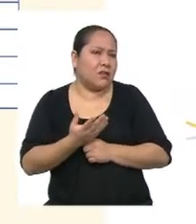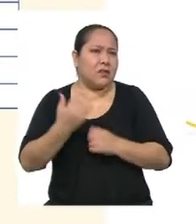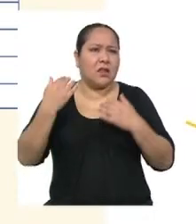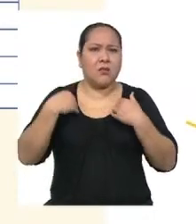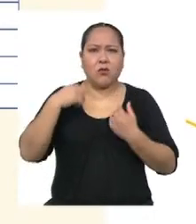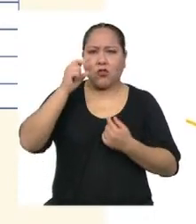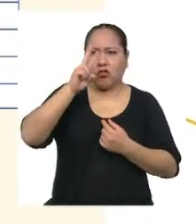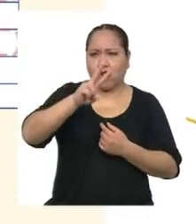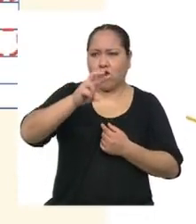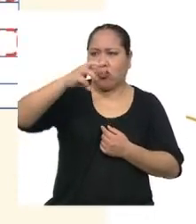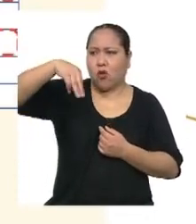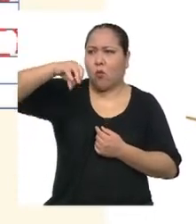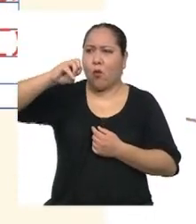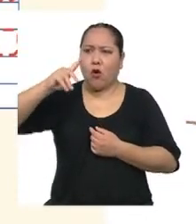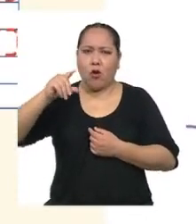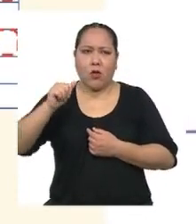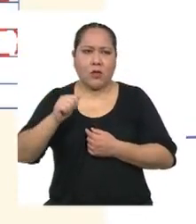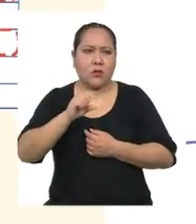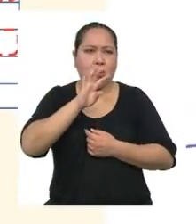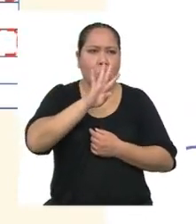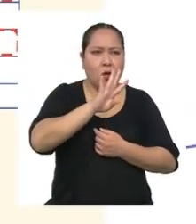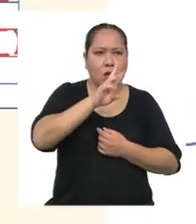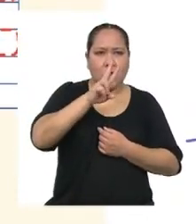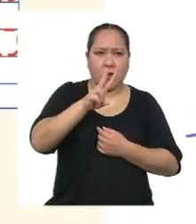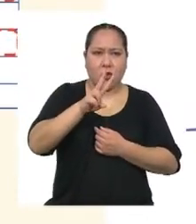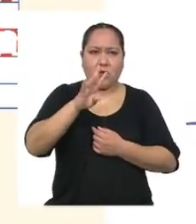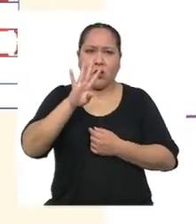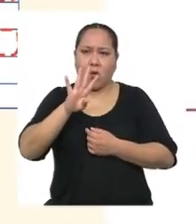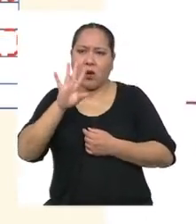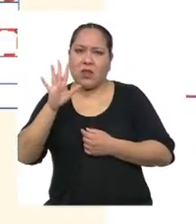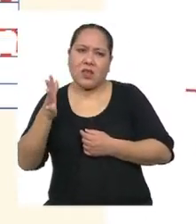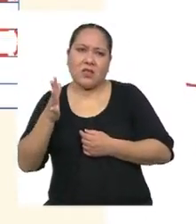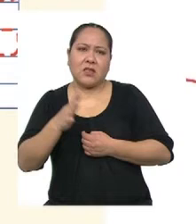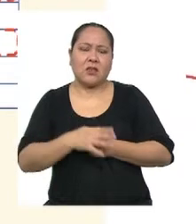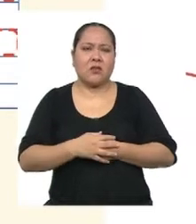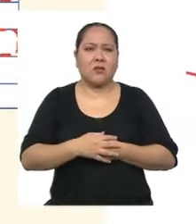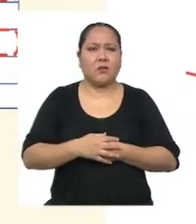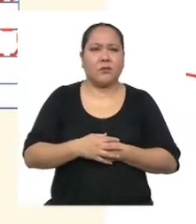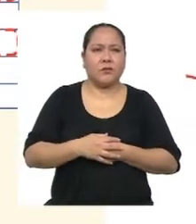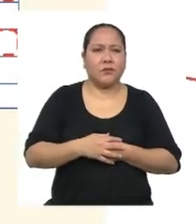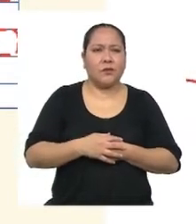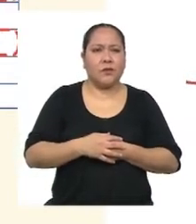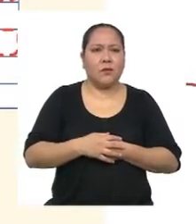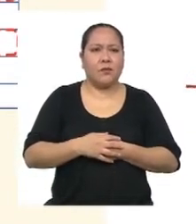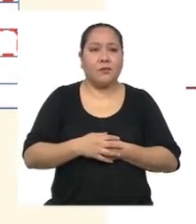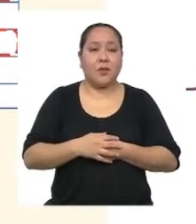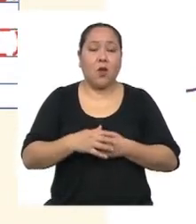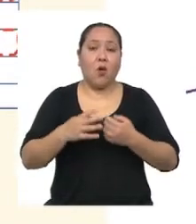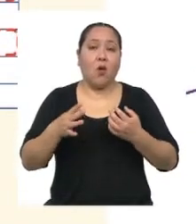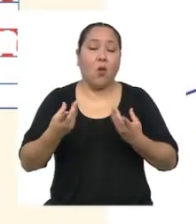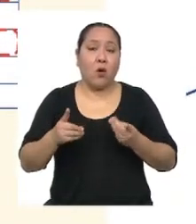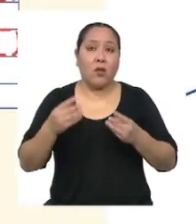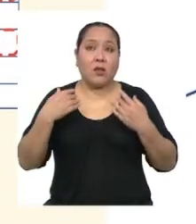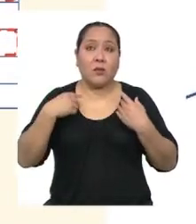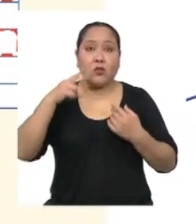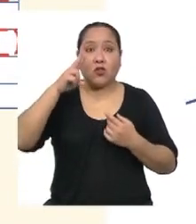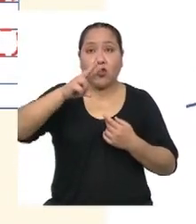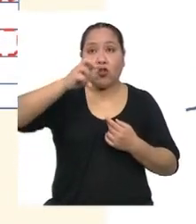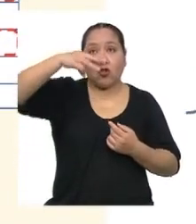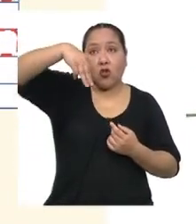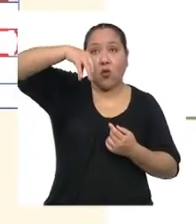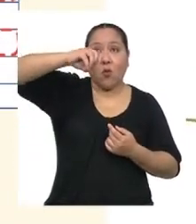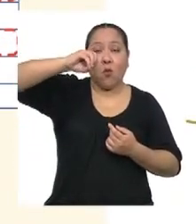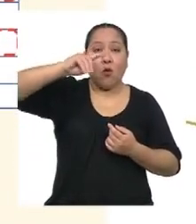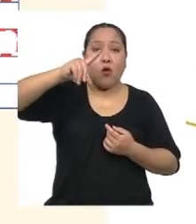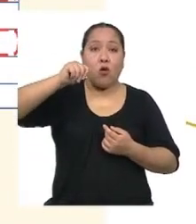dos modas, 42 y 45. Cuando existen dos modas, podemos decir que la